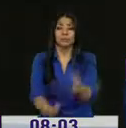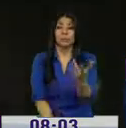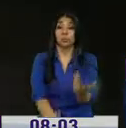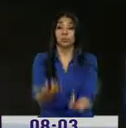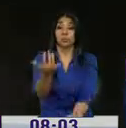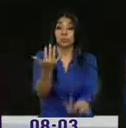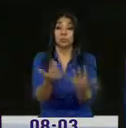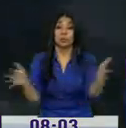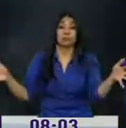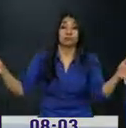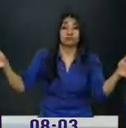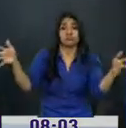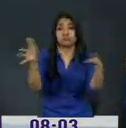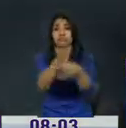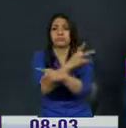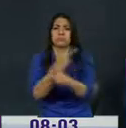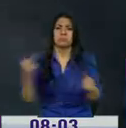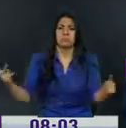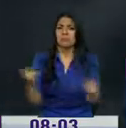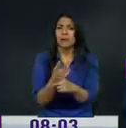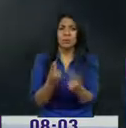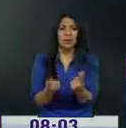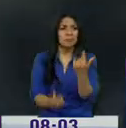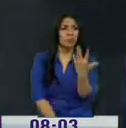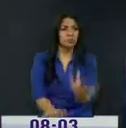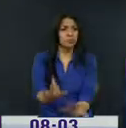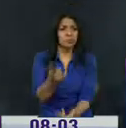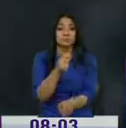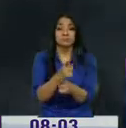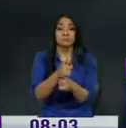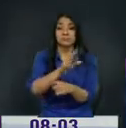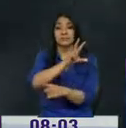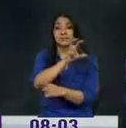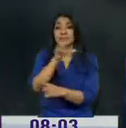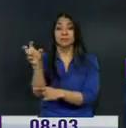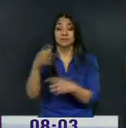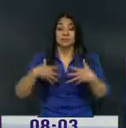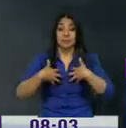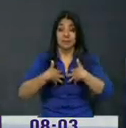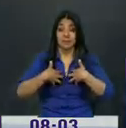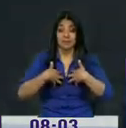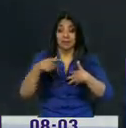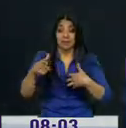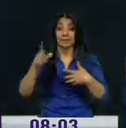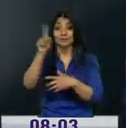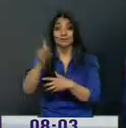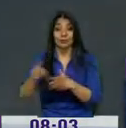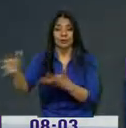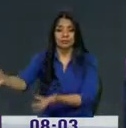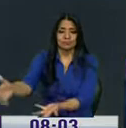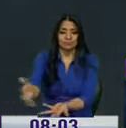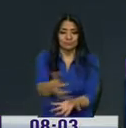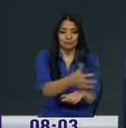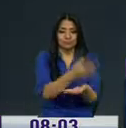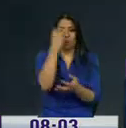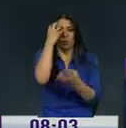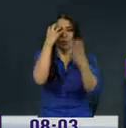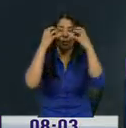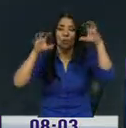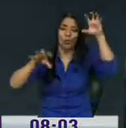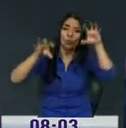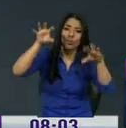las llamas avanzaban con rapidez, por lo que las 300 especies del zoológico fueron evacuadas. Los osos andinos,